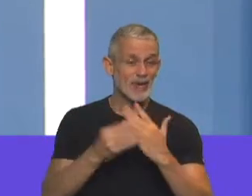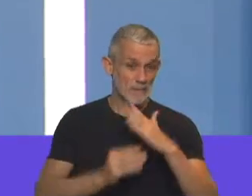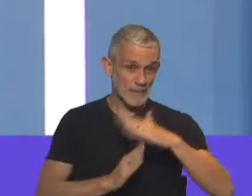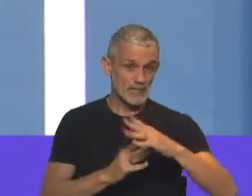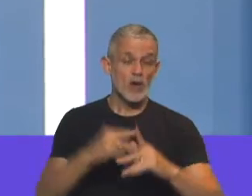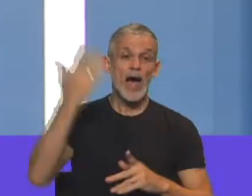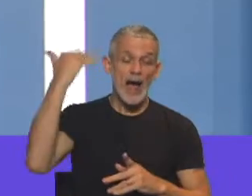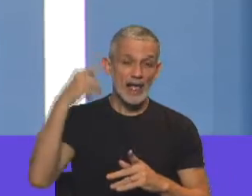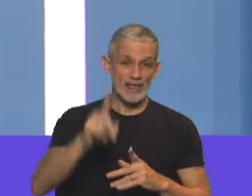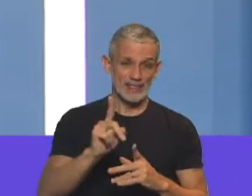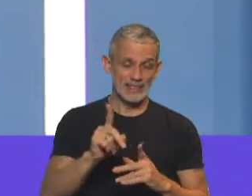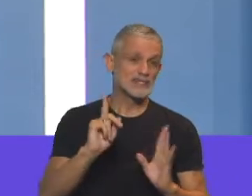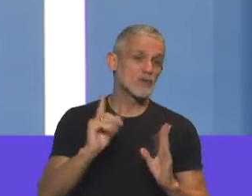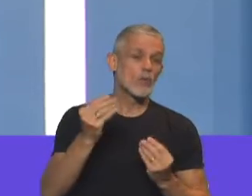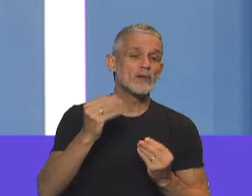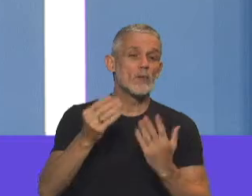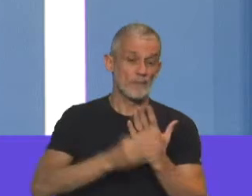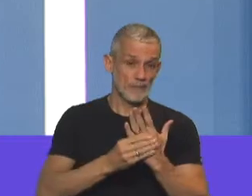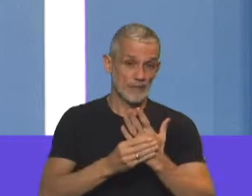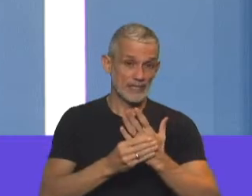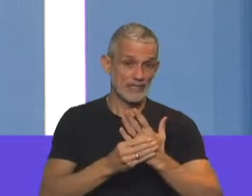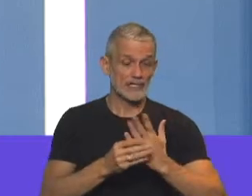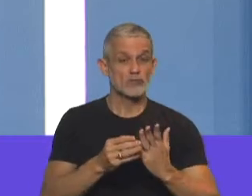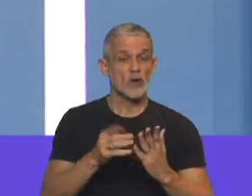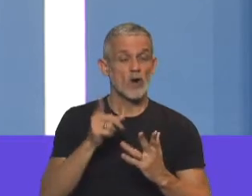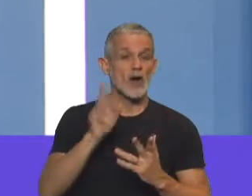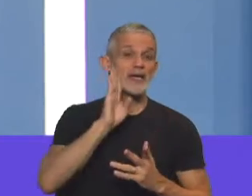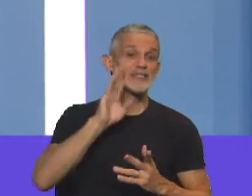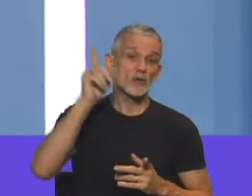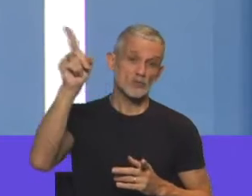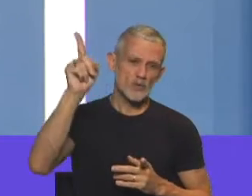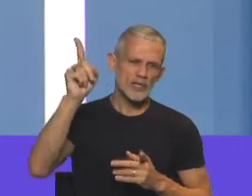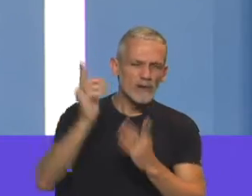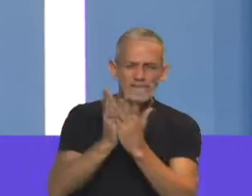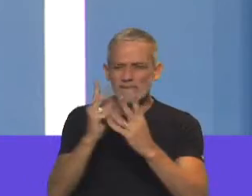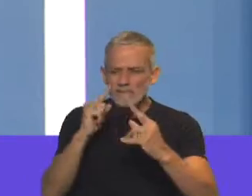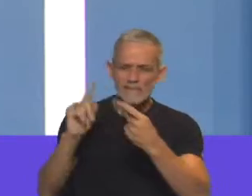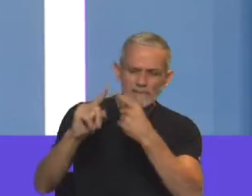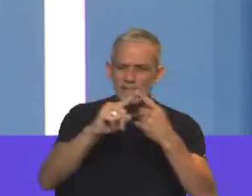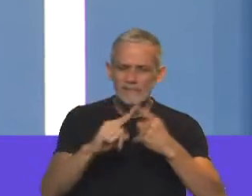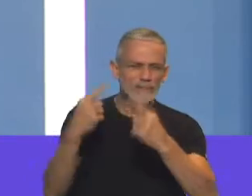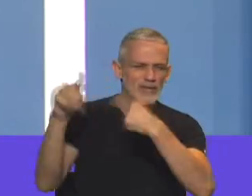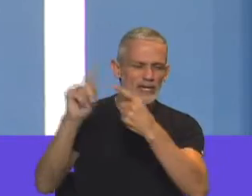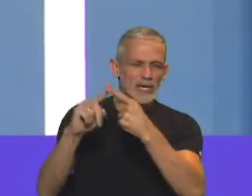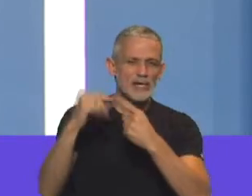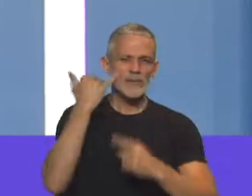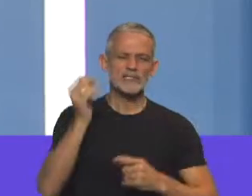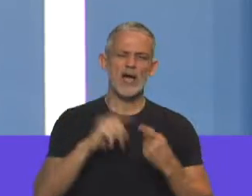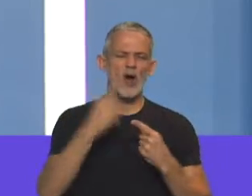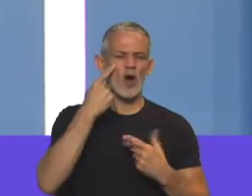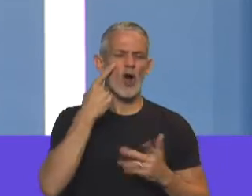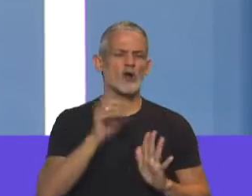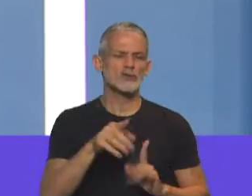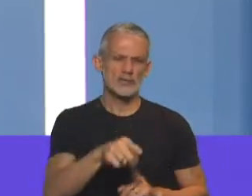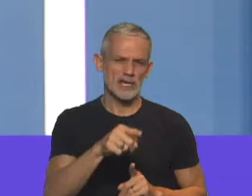nuestro ministro estaba en los eeuu estudiando y haciendo otras gestiones ya se conocían porque le había